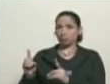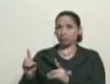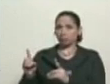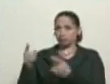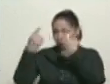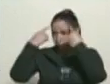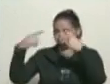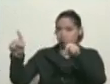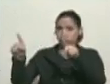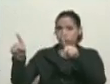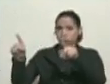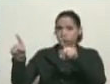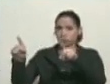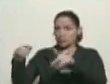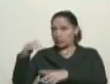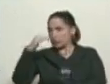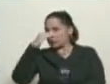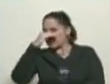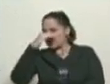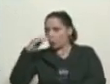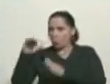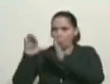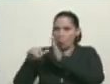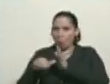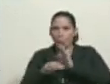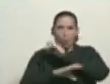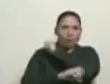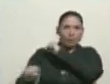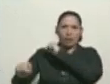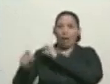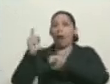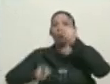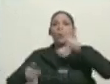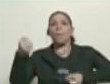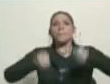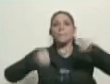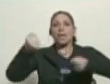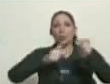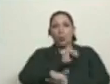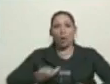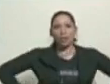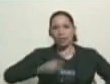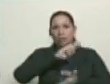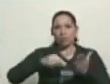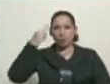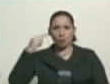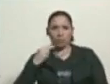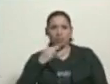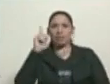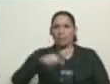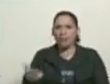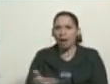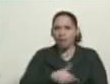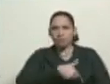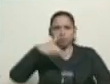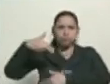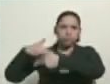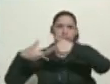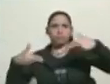secuestrar algunos vehículos de la Guardia Nacional Bolivariana y armamento